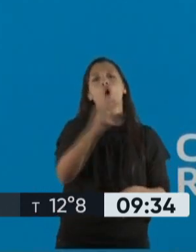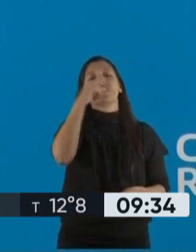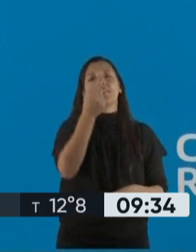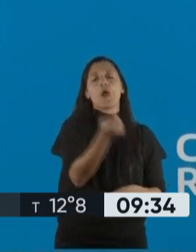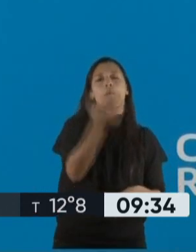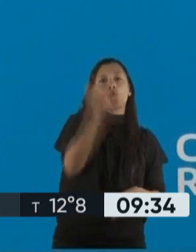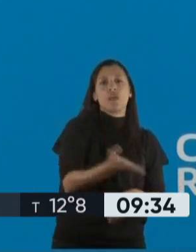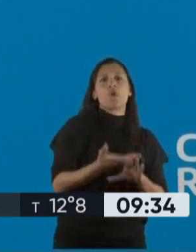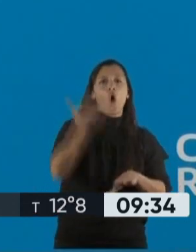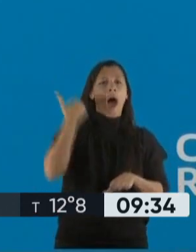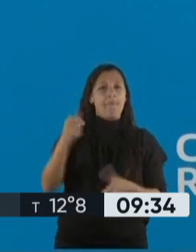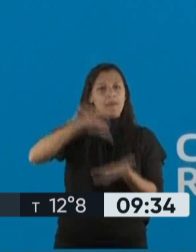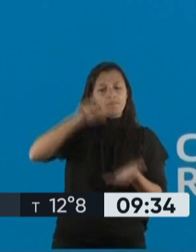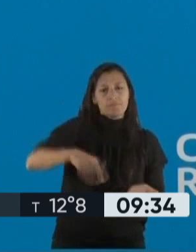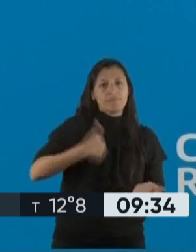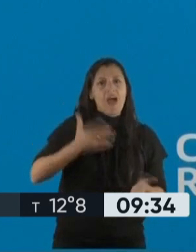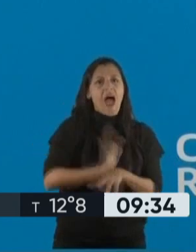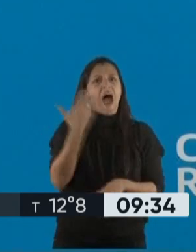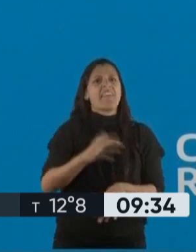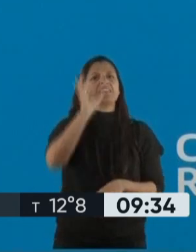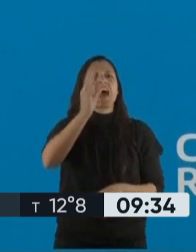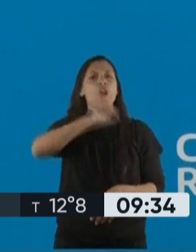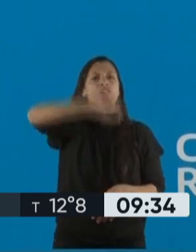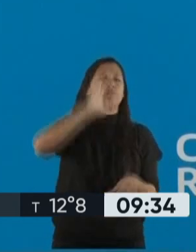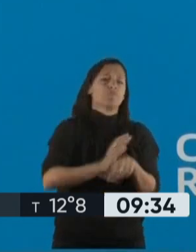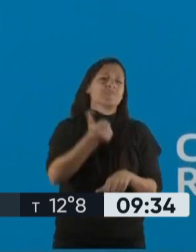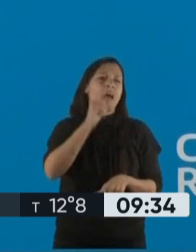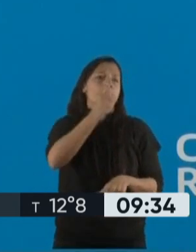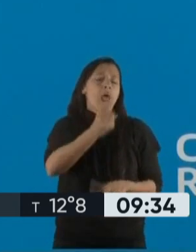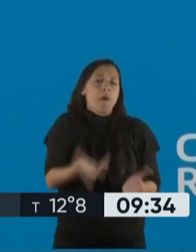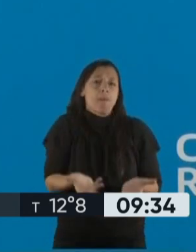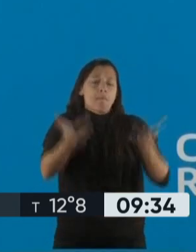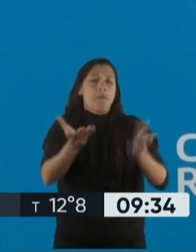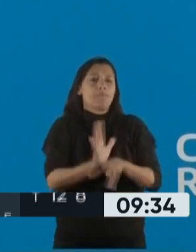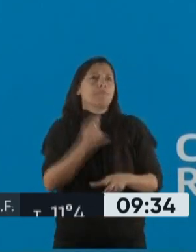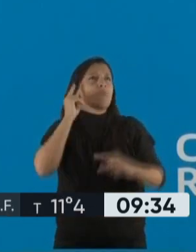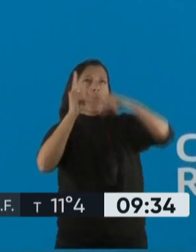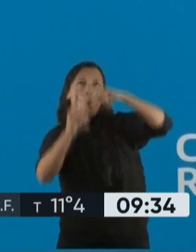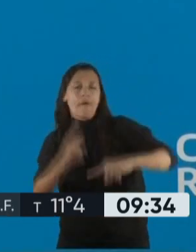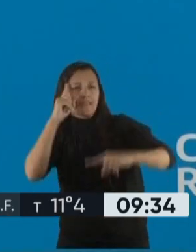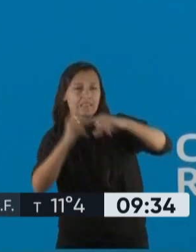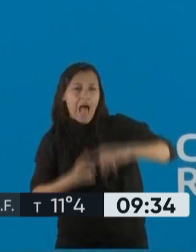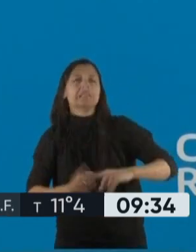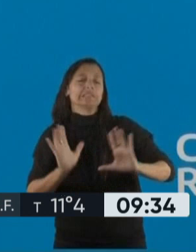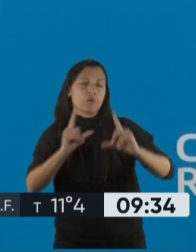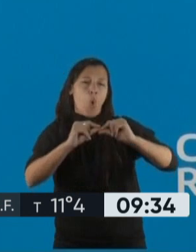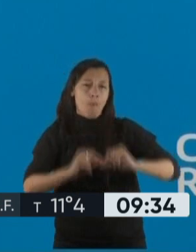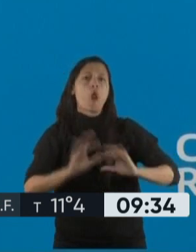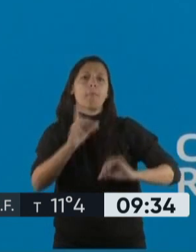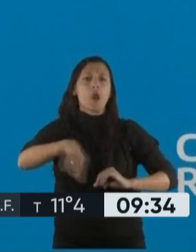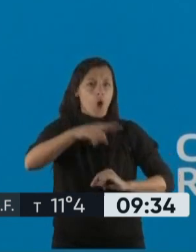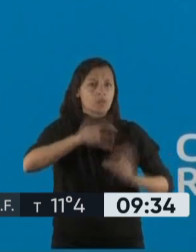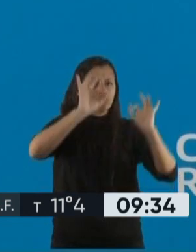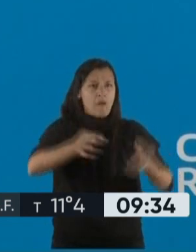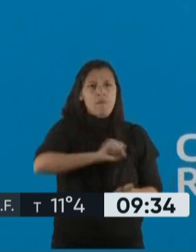en un país que tenía 0 de inflación es un 6.000% de crecimiento. Digo, no quiero hacer malas cuentas, digamos, ¿no? Pero estamos hablando de eso,